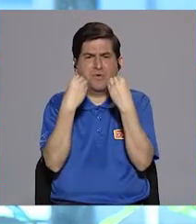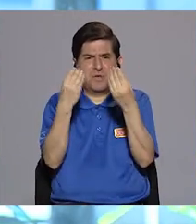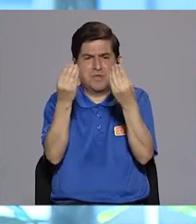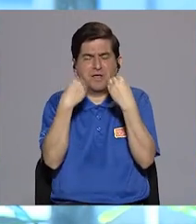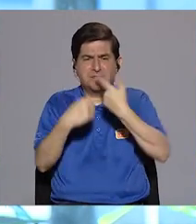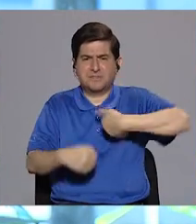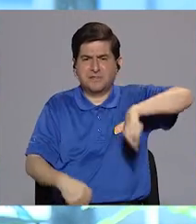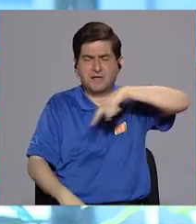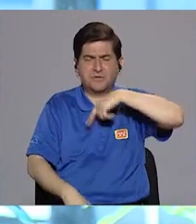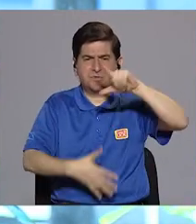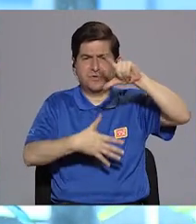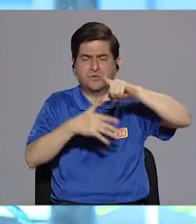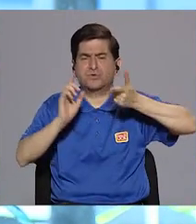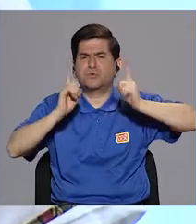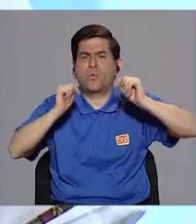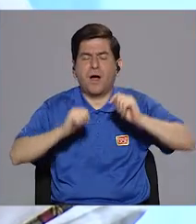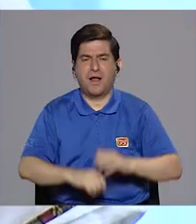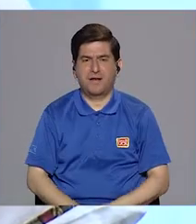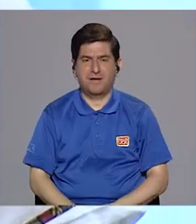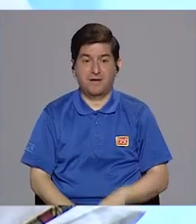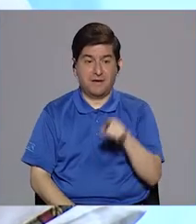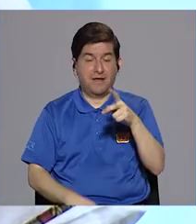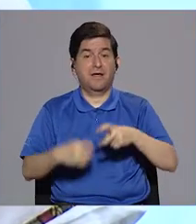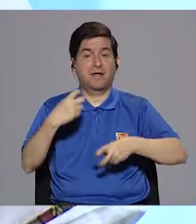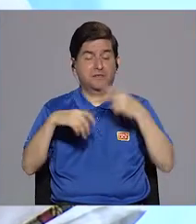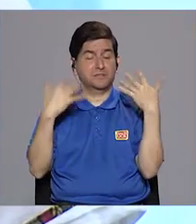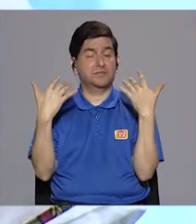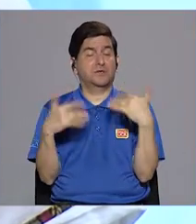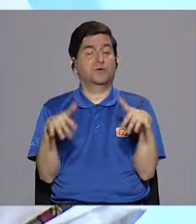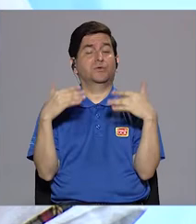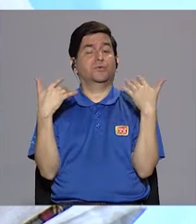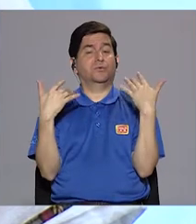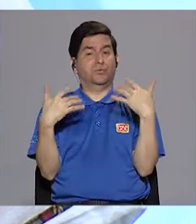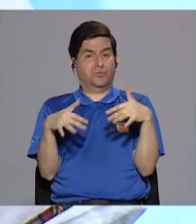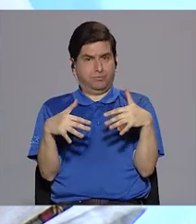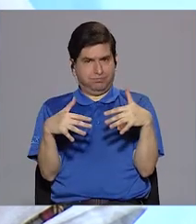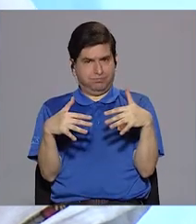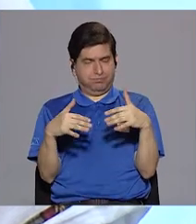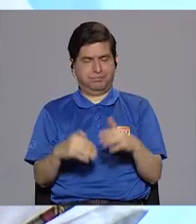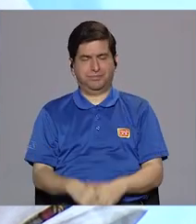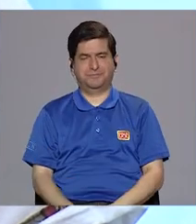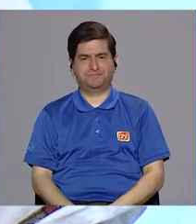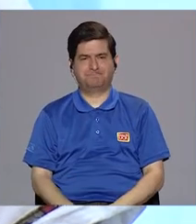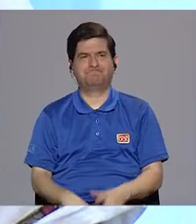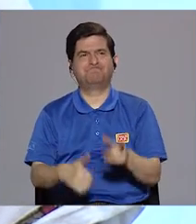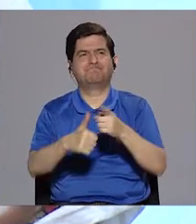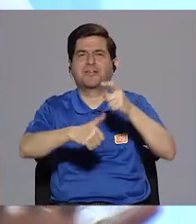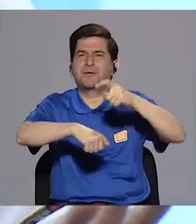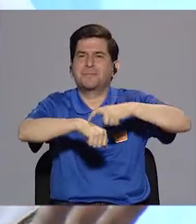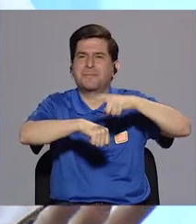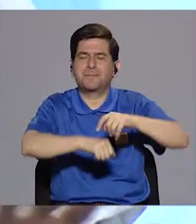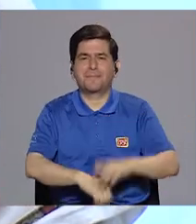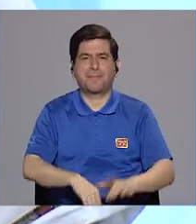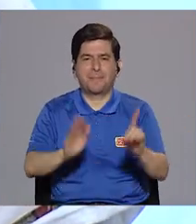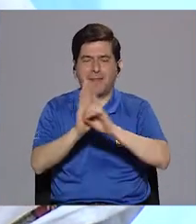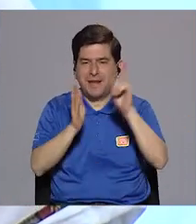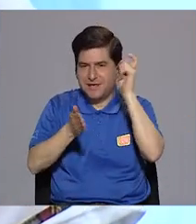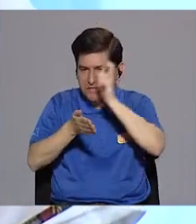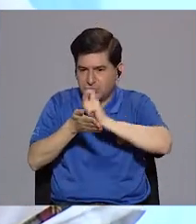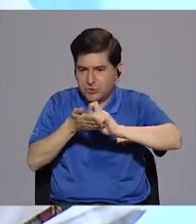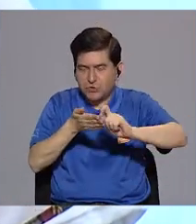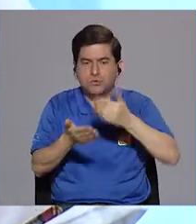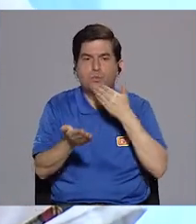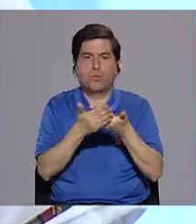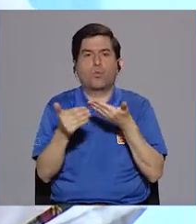enseñanza nos podría dejar para América Latina? Esto es un gran problema. A ver, en principio los derechos de autores